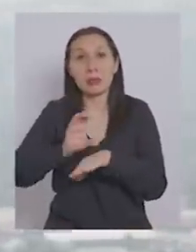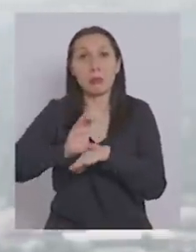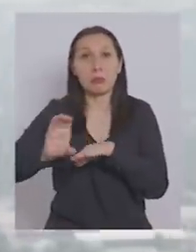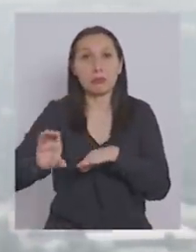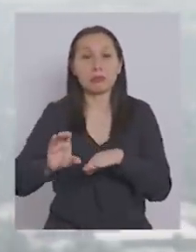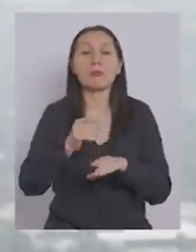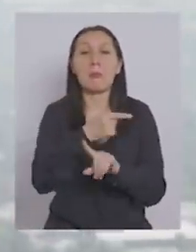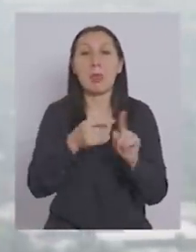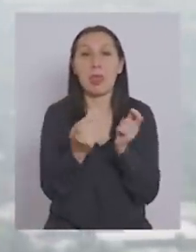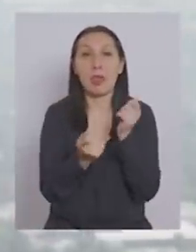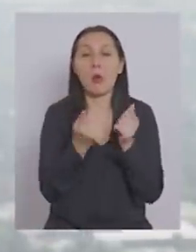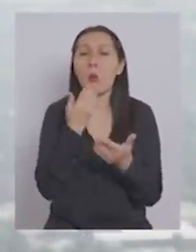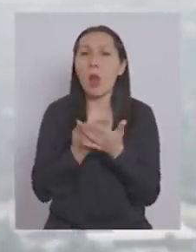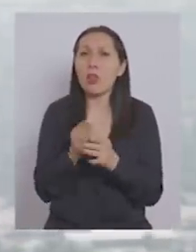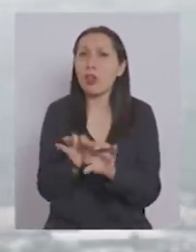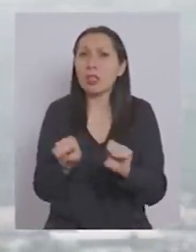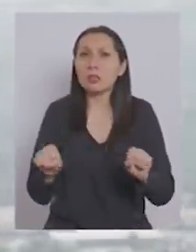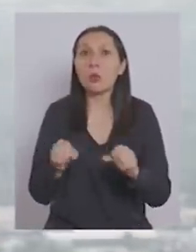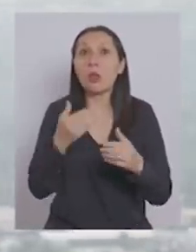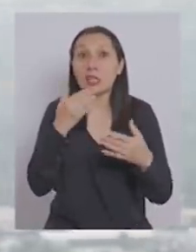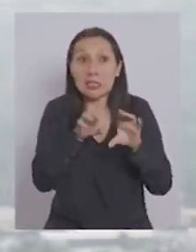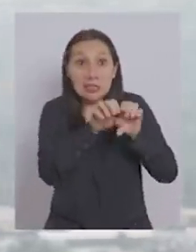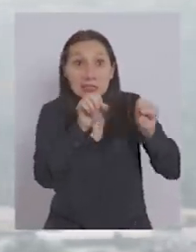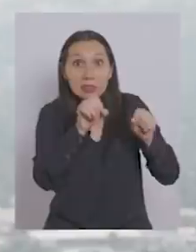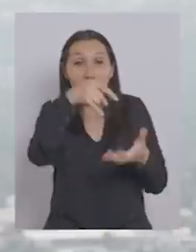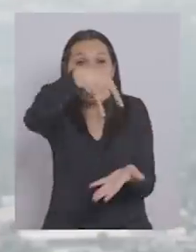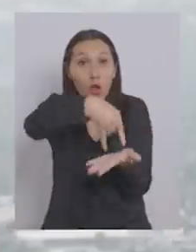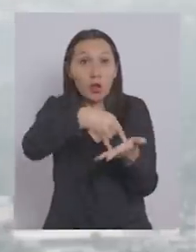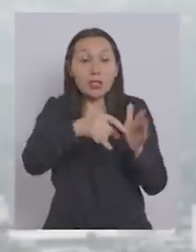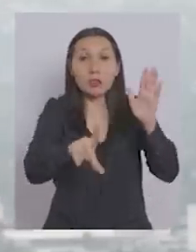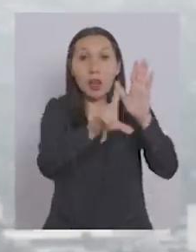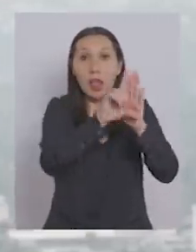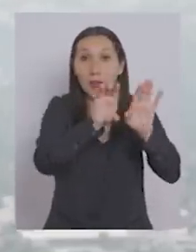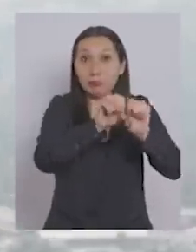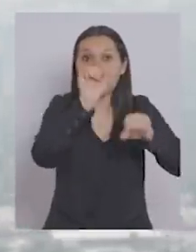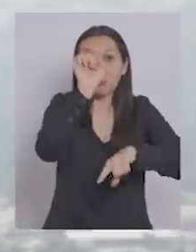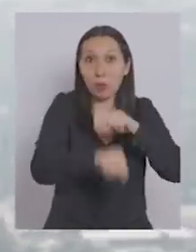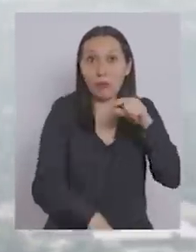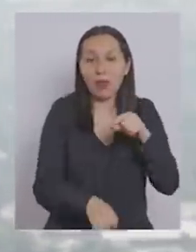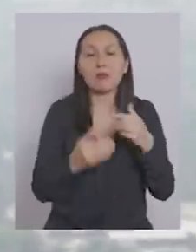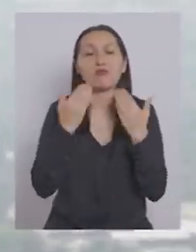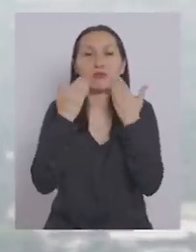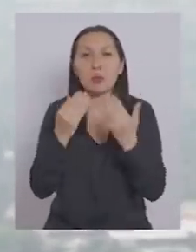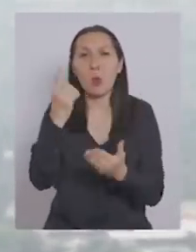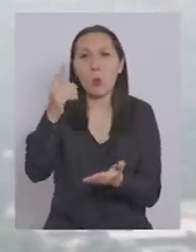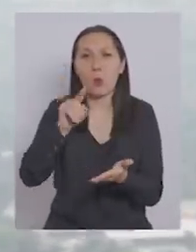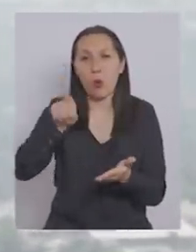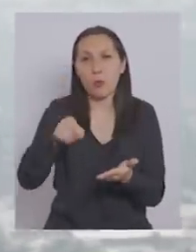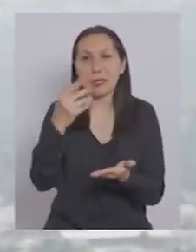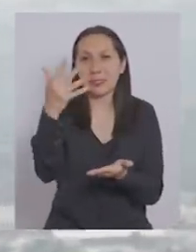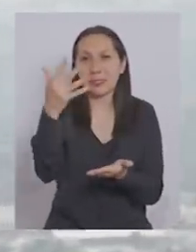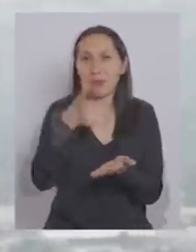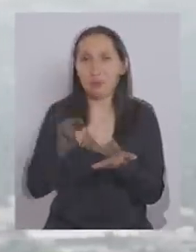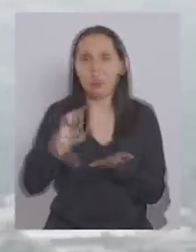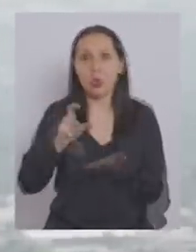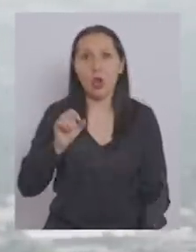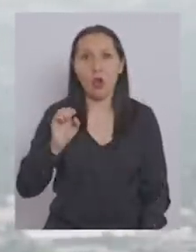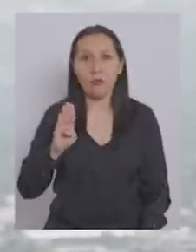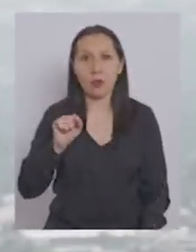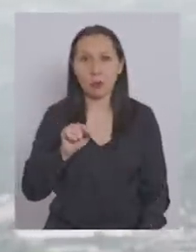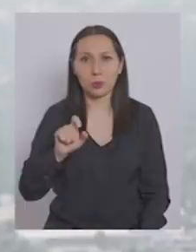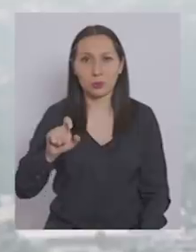otorgará apenas se apruebe la ley que está en el Congreso y va a beneficiar a más de 1,5 millones de